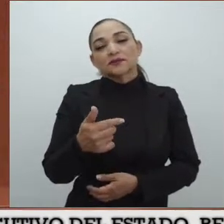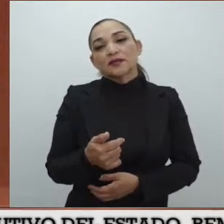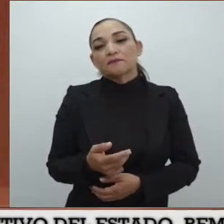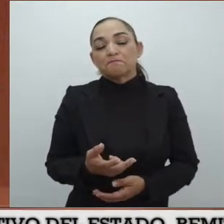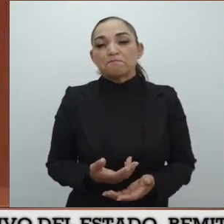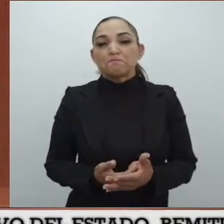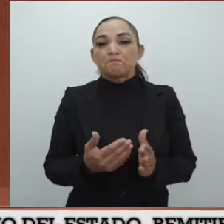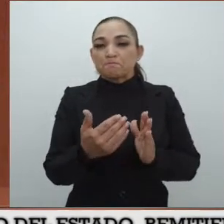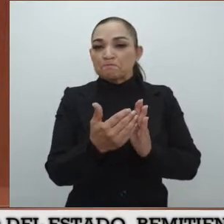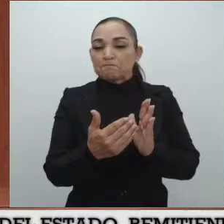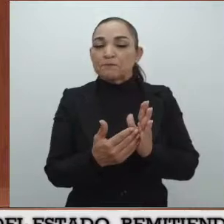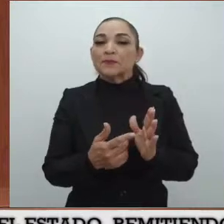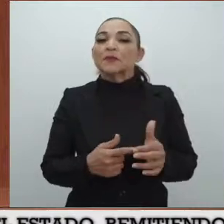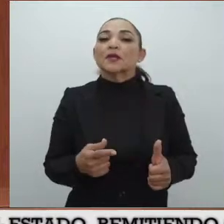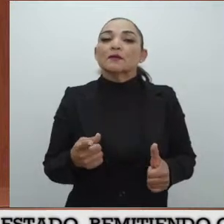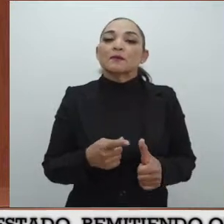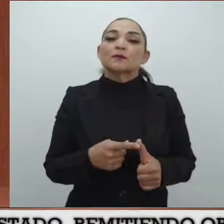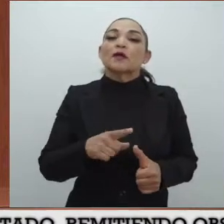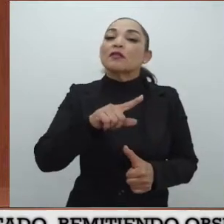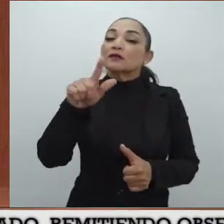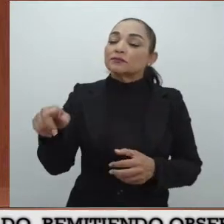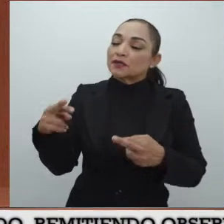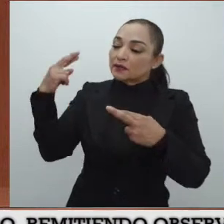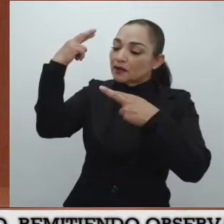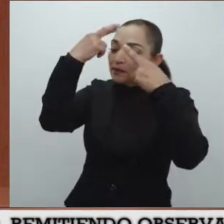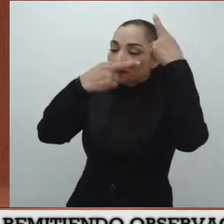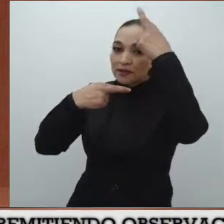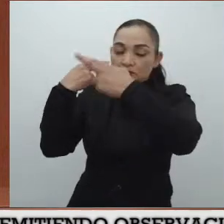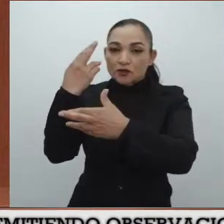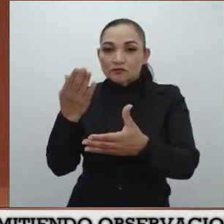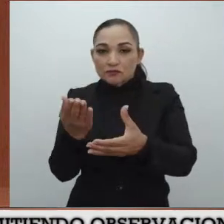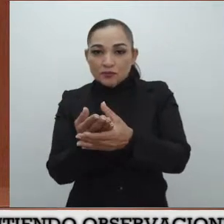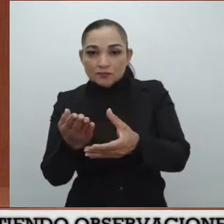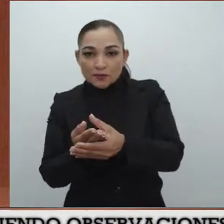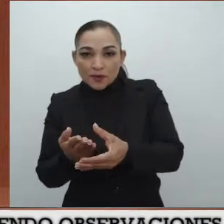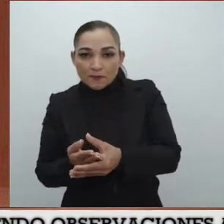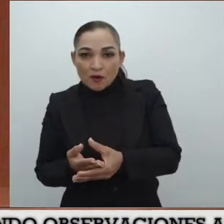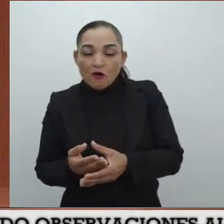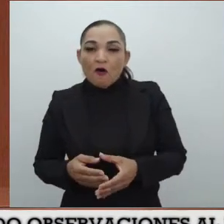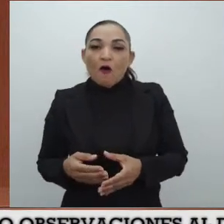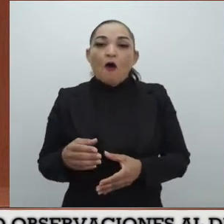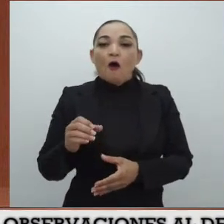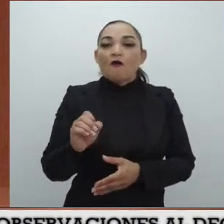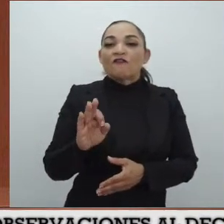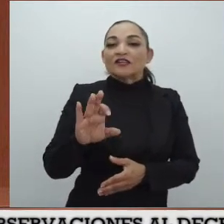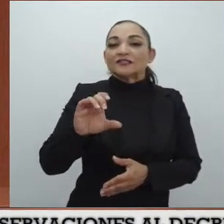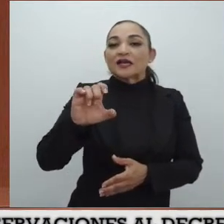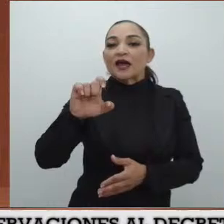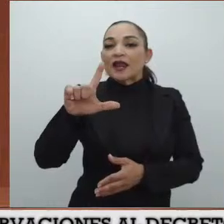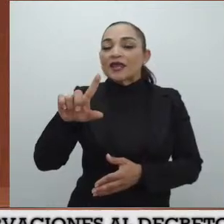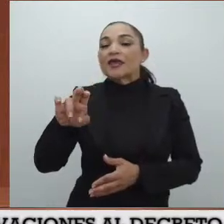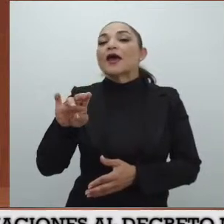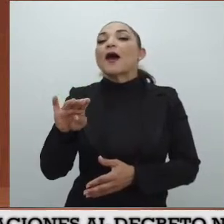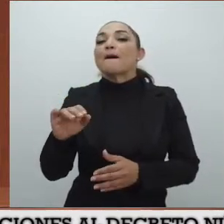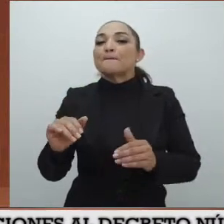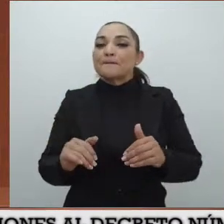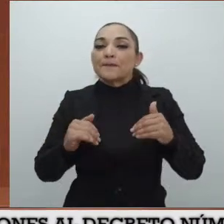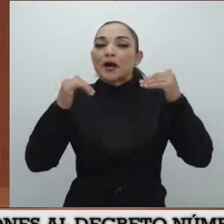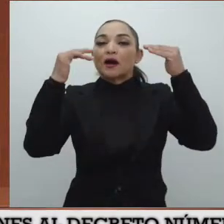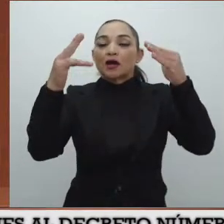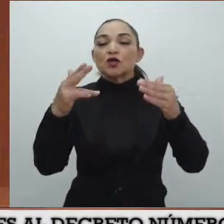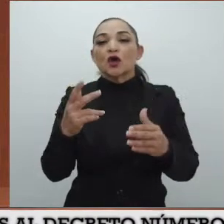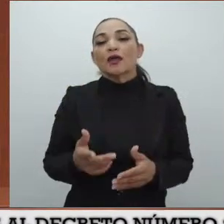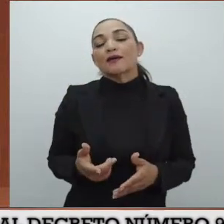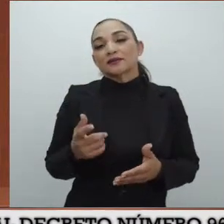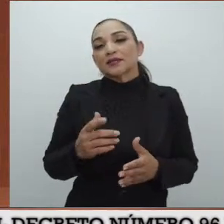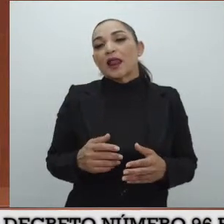siguientes. 1. Después de una revisión de los archivos de la Oficialía Mayor, fue posible constatar que la información de la categoría y sueldo